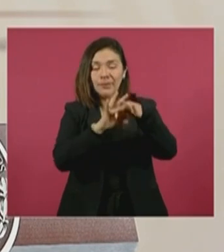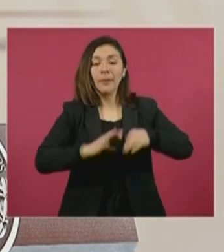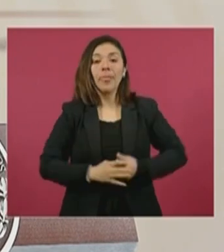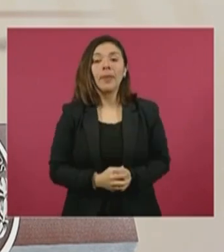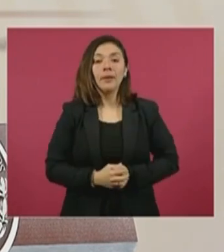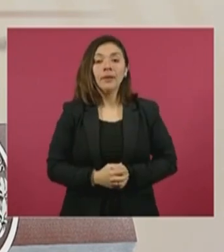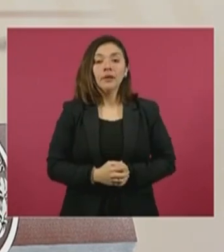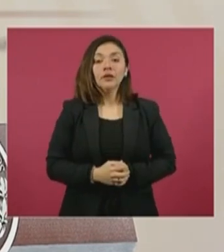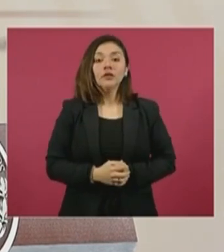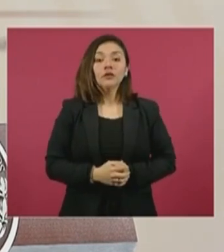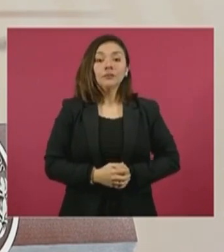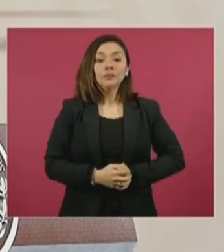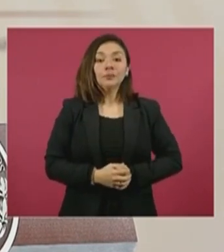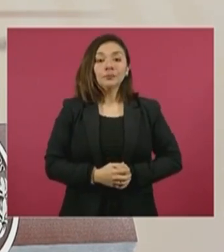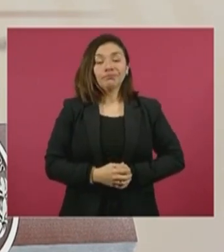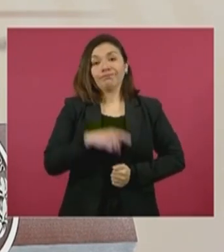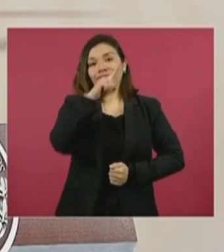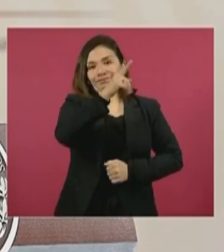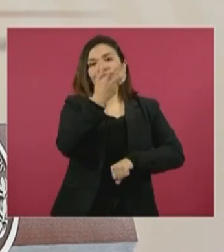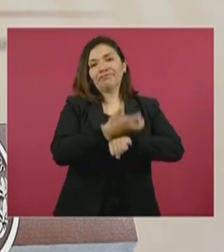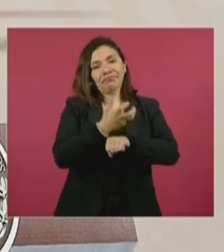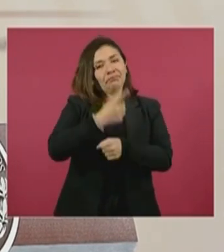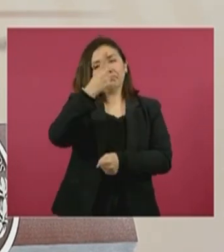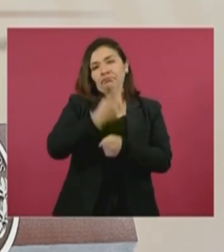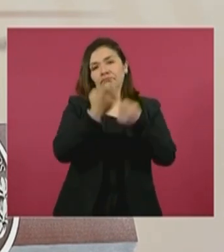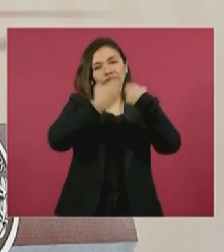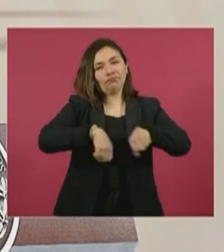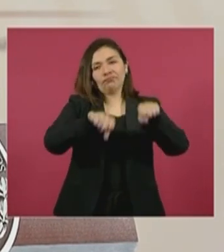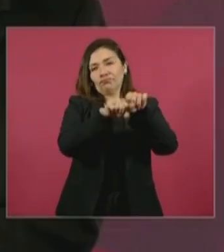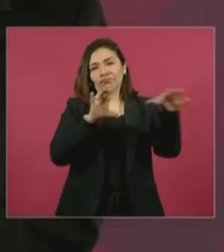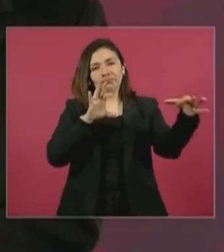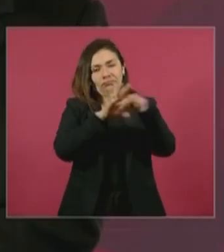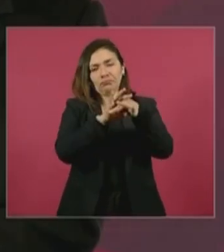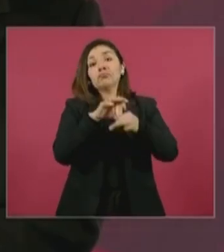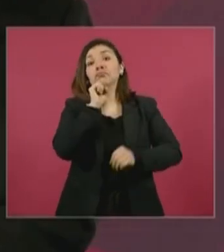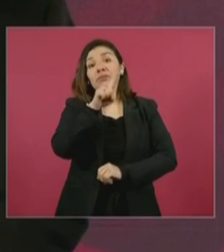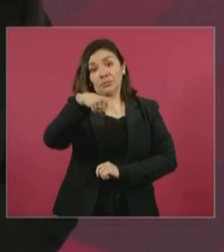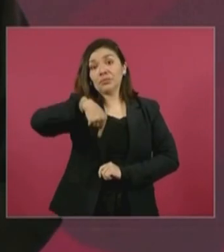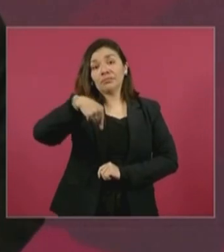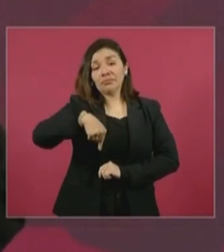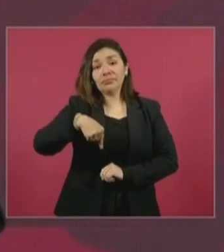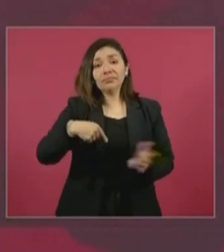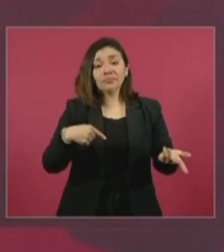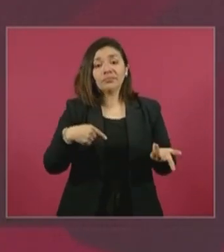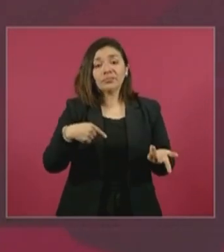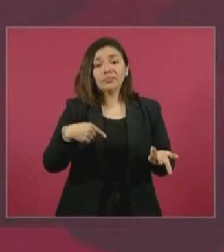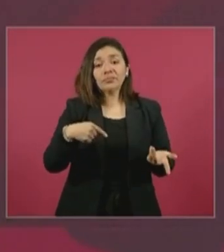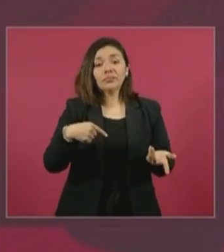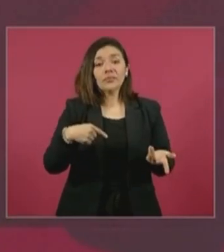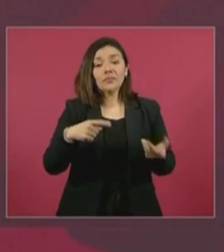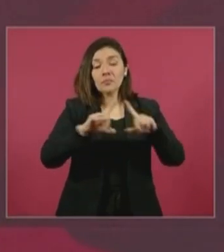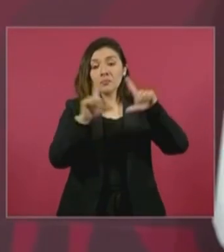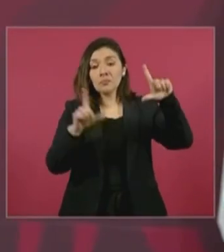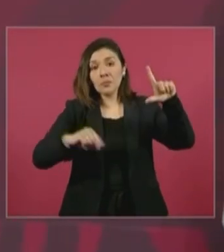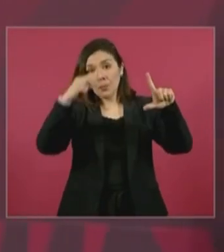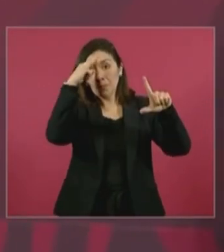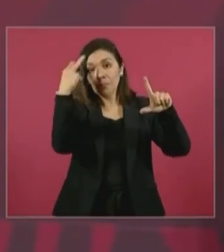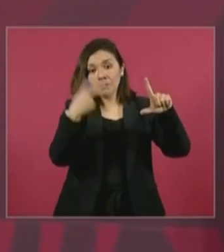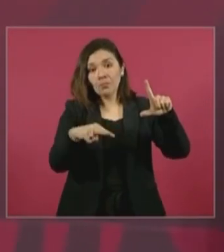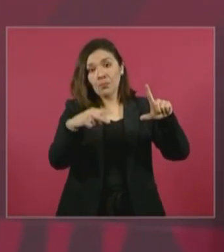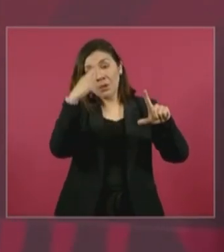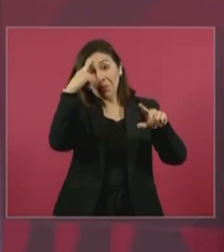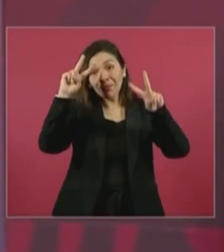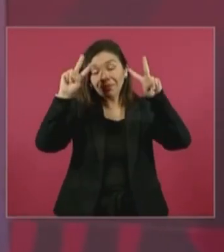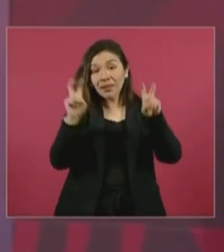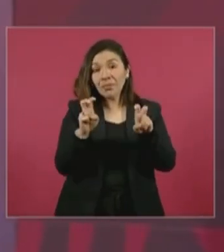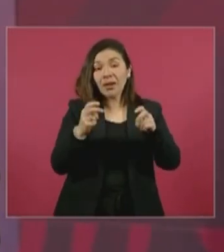no necesariamente lo mezclaría o interpretaría el hecho que ocurrió como parte de la Carlos, de la visita. Y hablando de política,